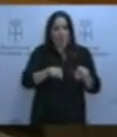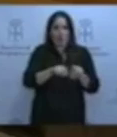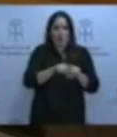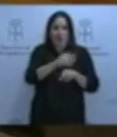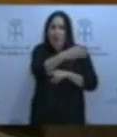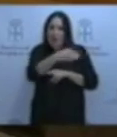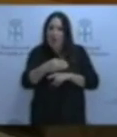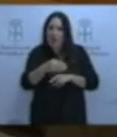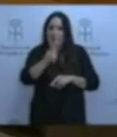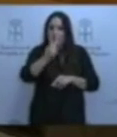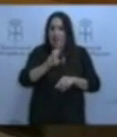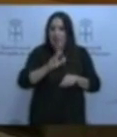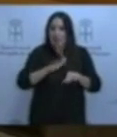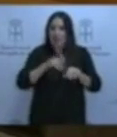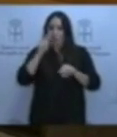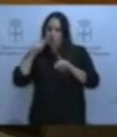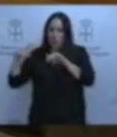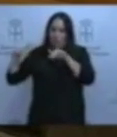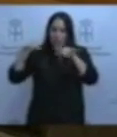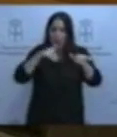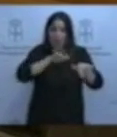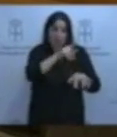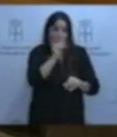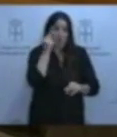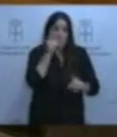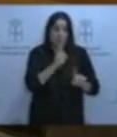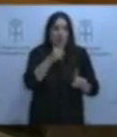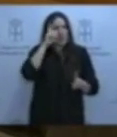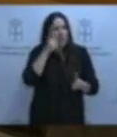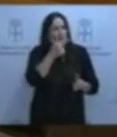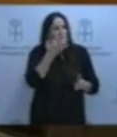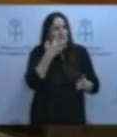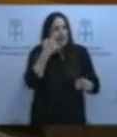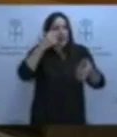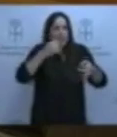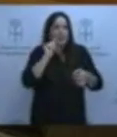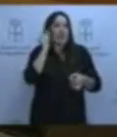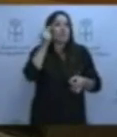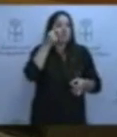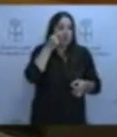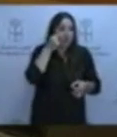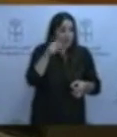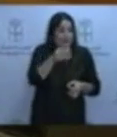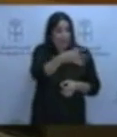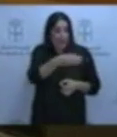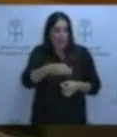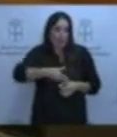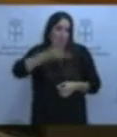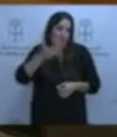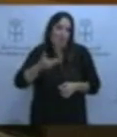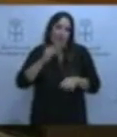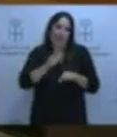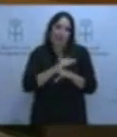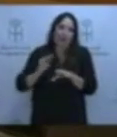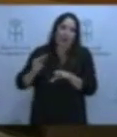de este recurso. Non sabemos si é consciente tamén de que resultaba determinante para financiar al